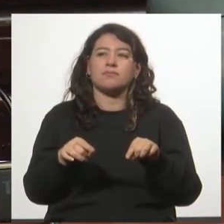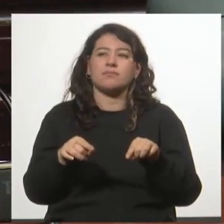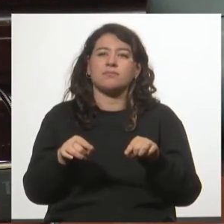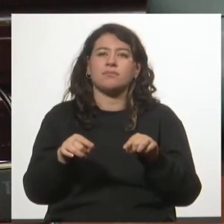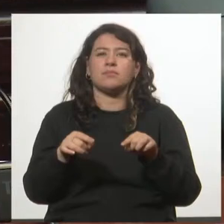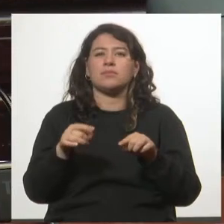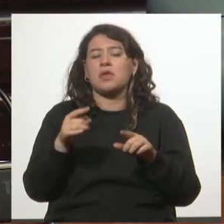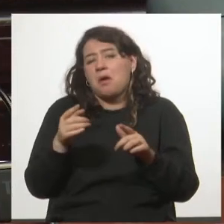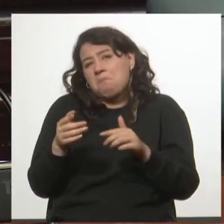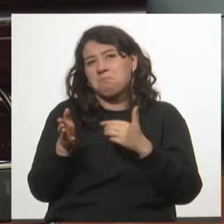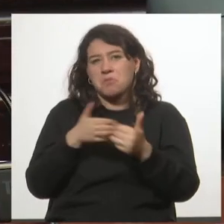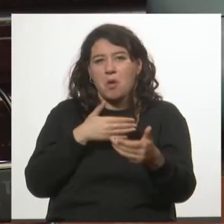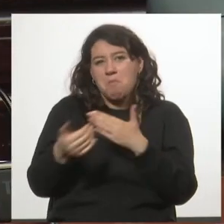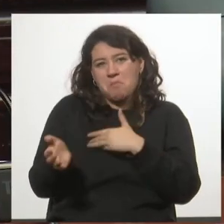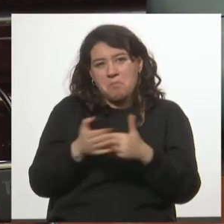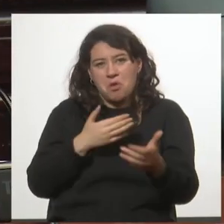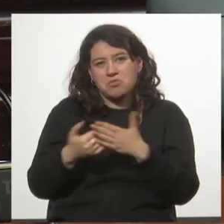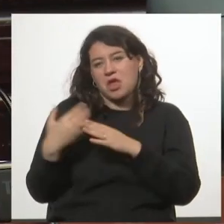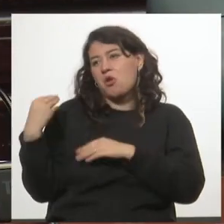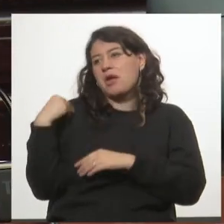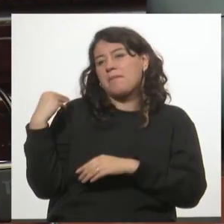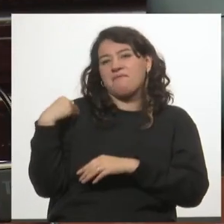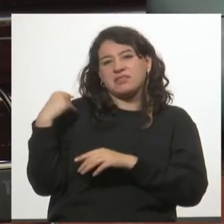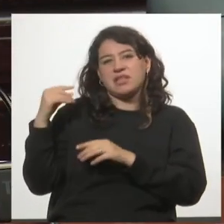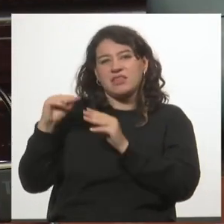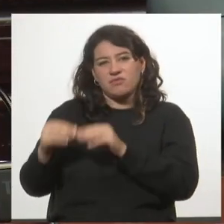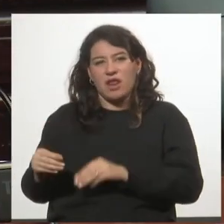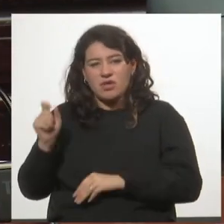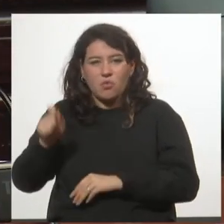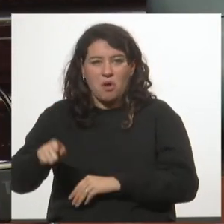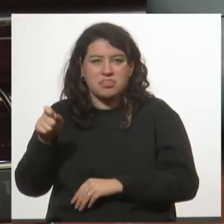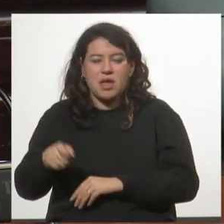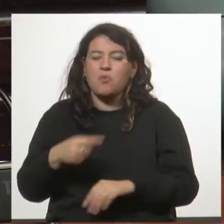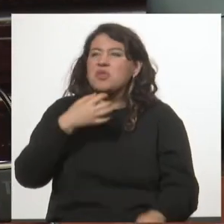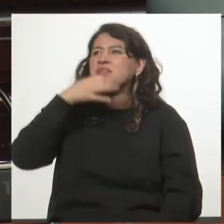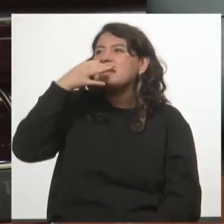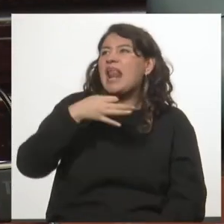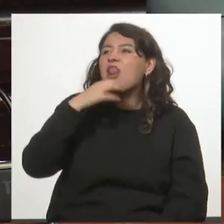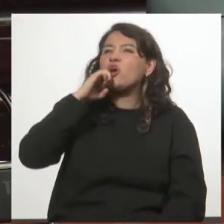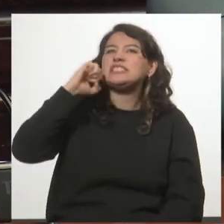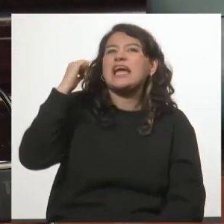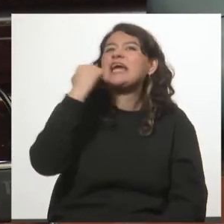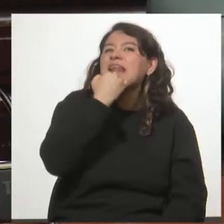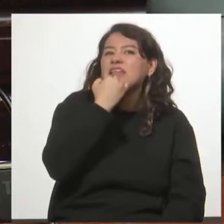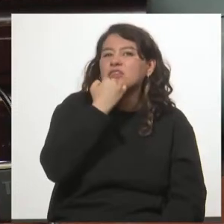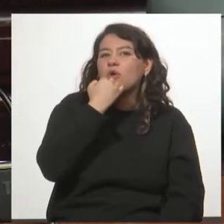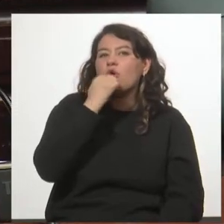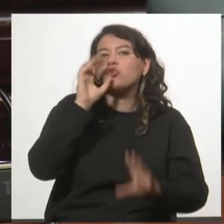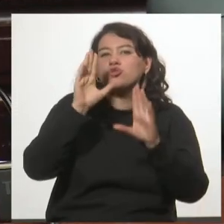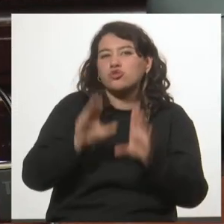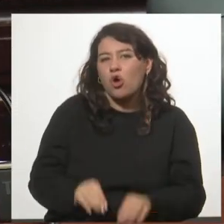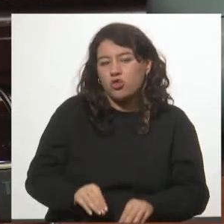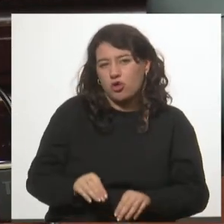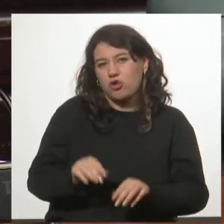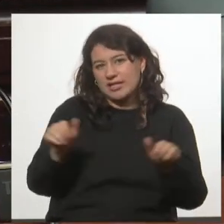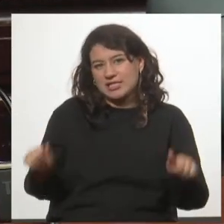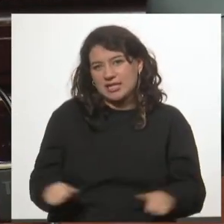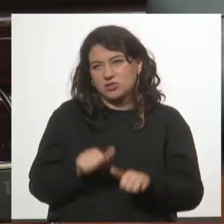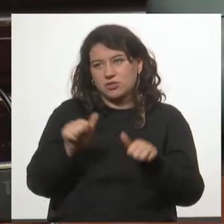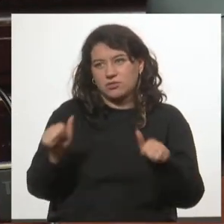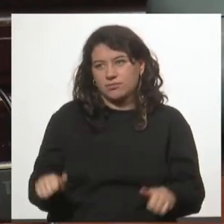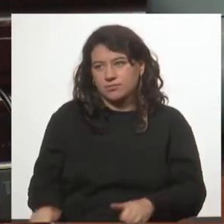observaciones del tribunal de cuentas- cuando se declaró secreto todo lo actuado